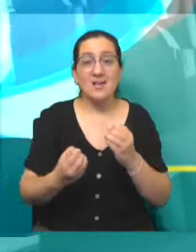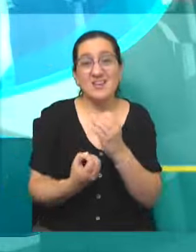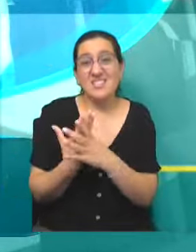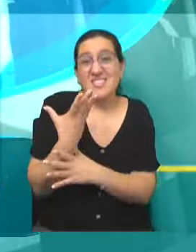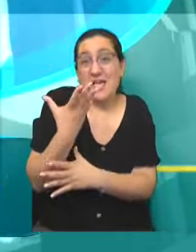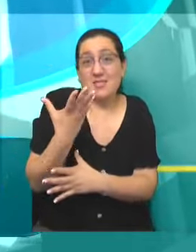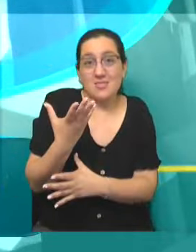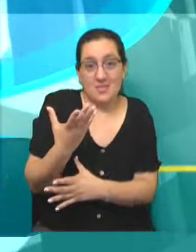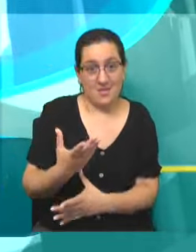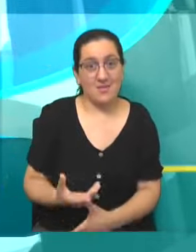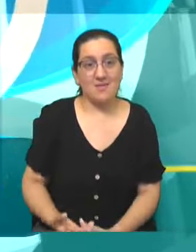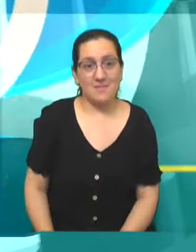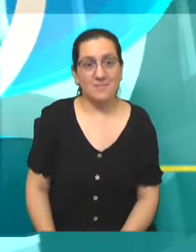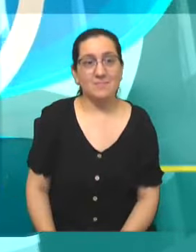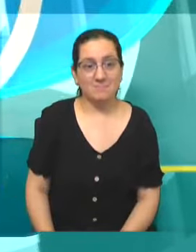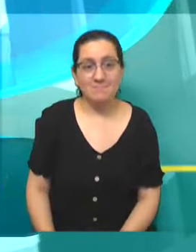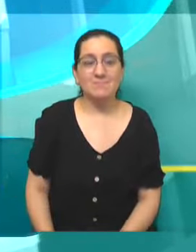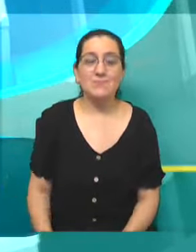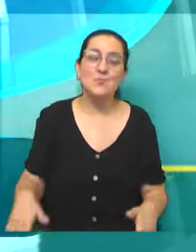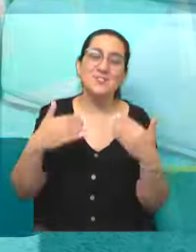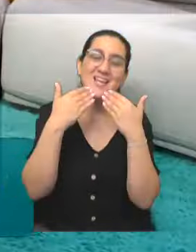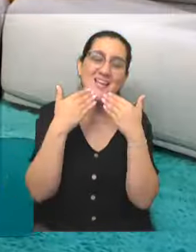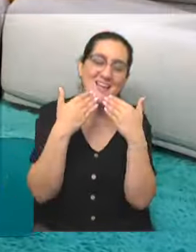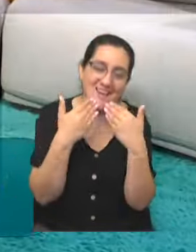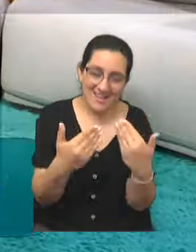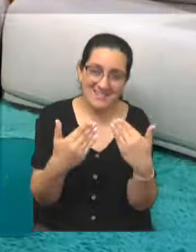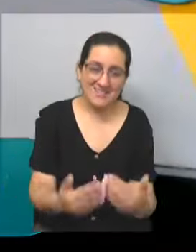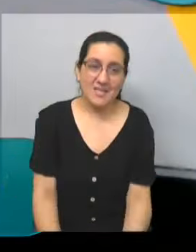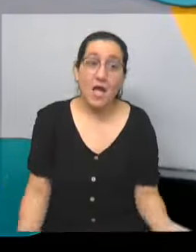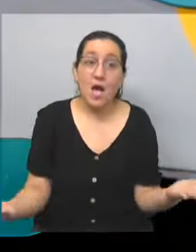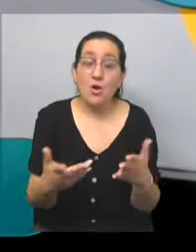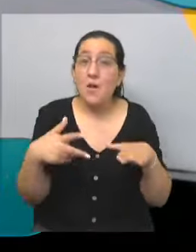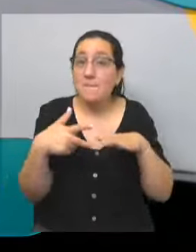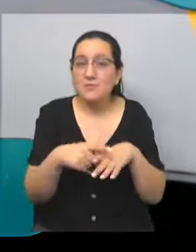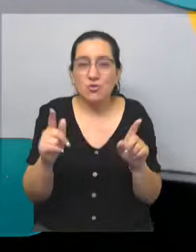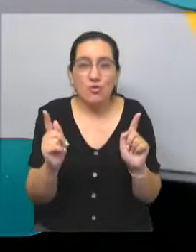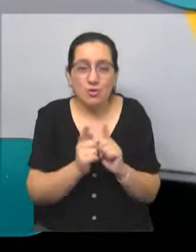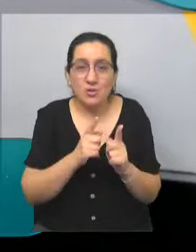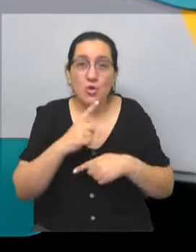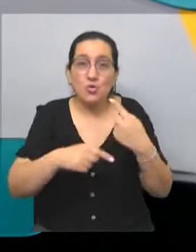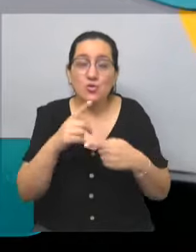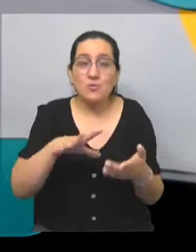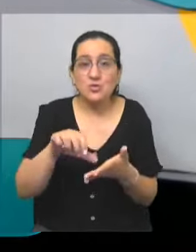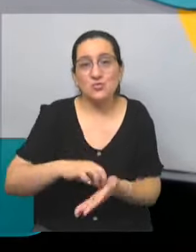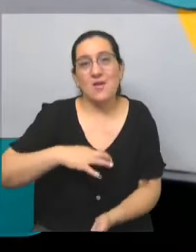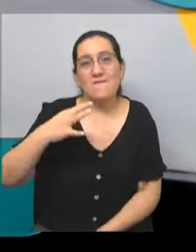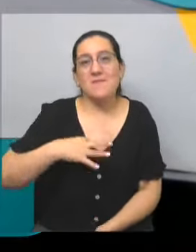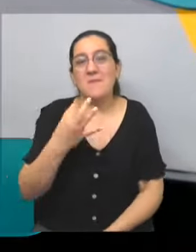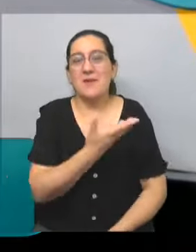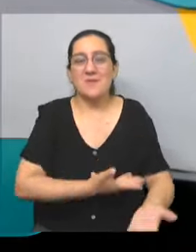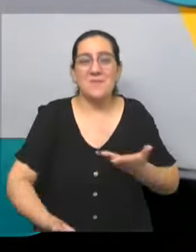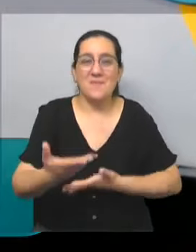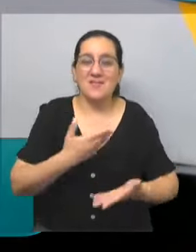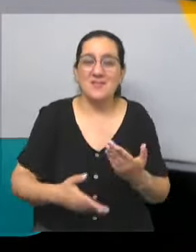que tenemos. A ponerle mucho ímpetu. Muchas gracias, Tatiana. Gracias. Nos vamos a una pequeñísima pausa y ya seguimos. Todavía nos queda más Ciudad Viva para vos.